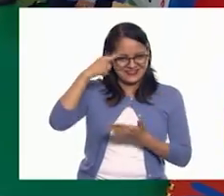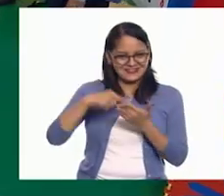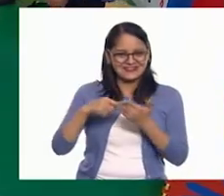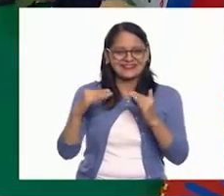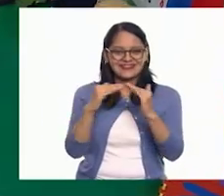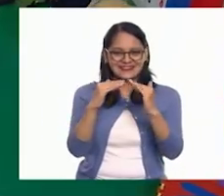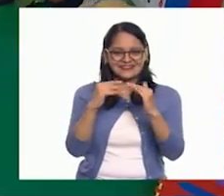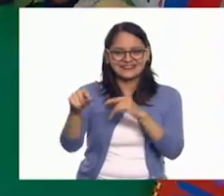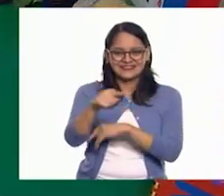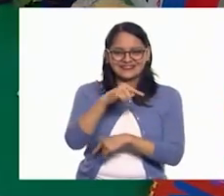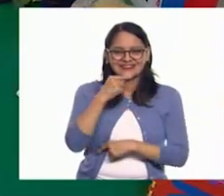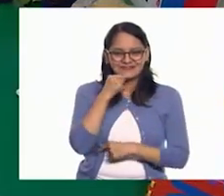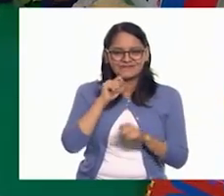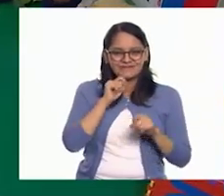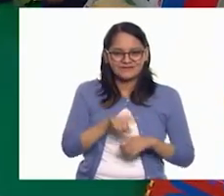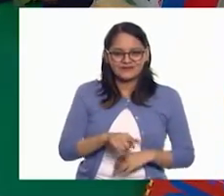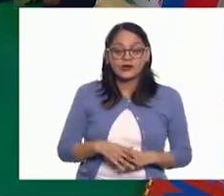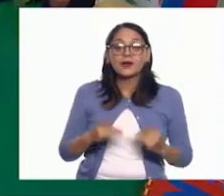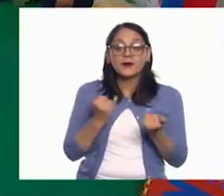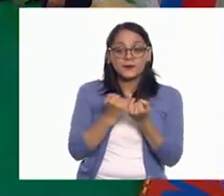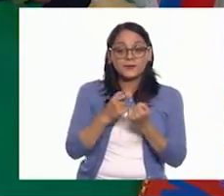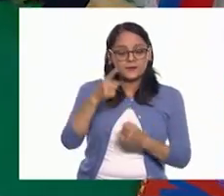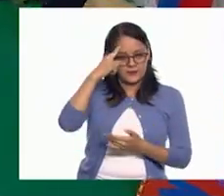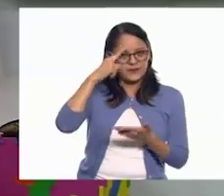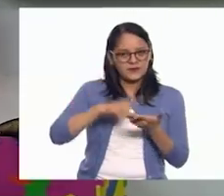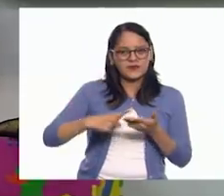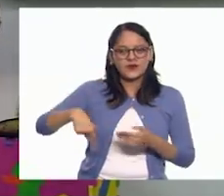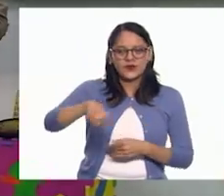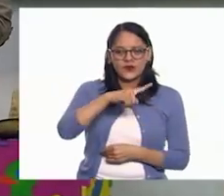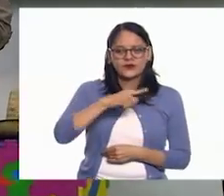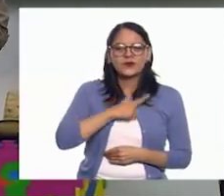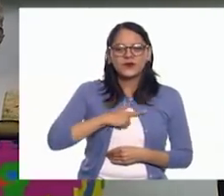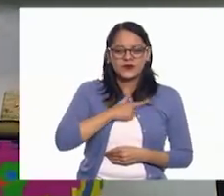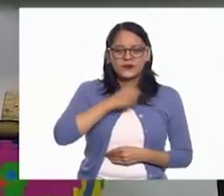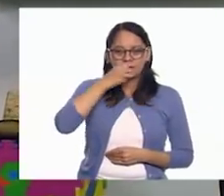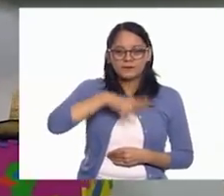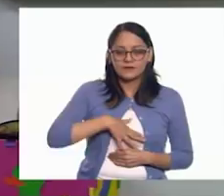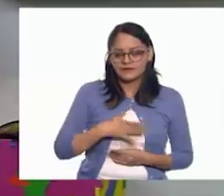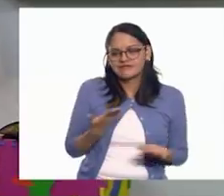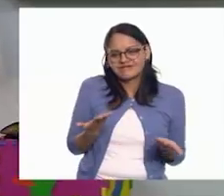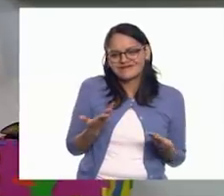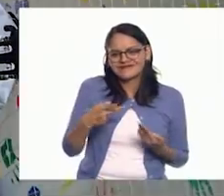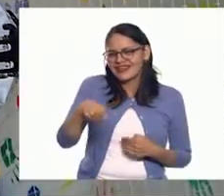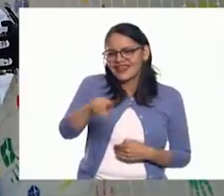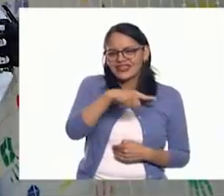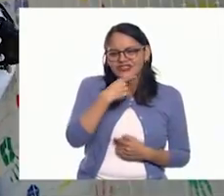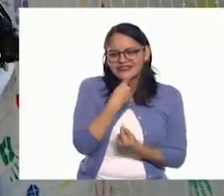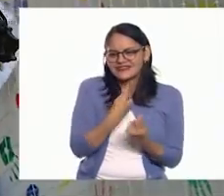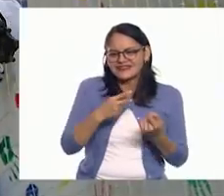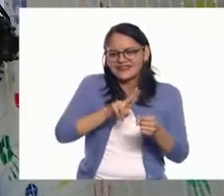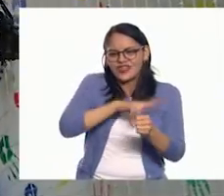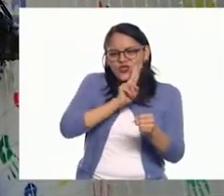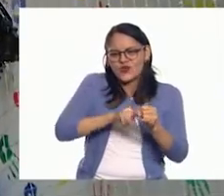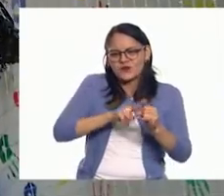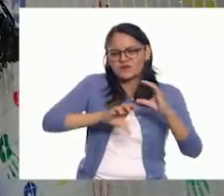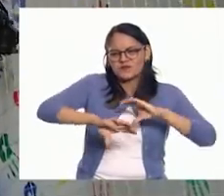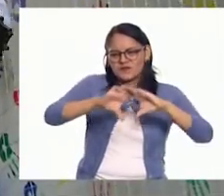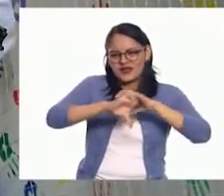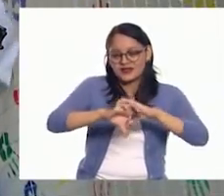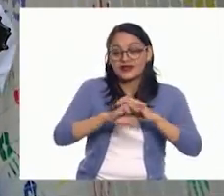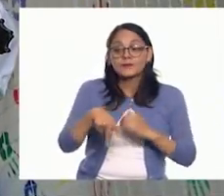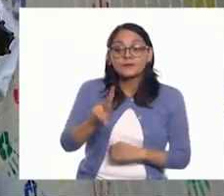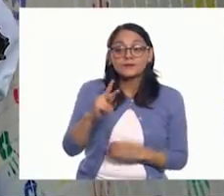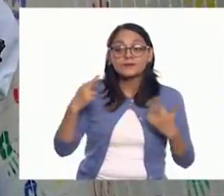allá en su casa. Por supuesto que también se la están pasando increíble. Porque para ellos es muy natural, ¿eh? Pero claro, los adultos y